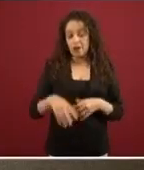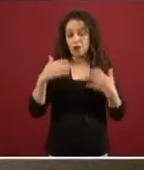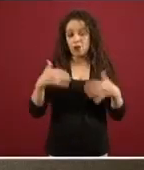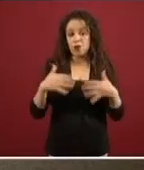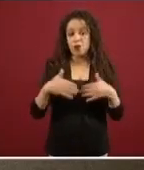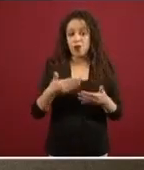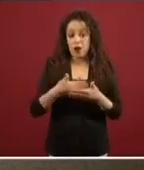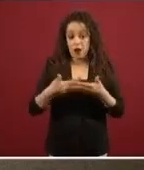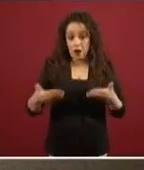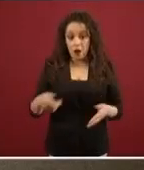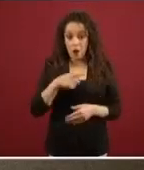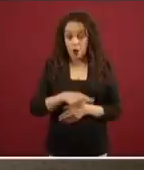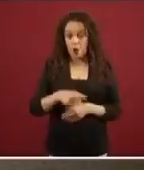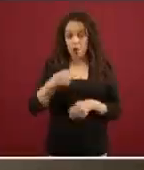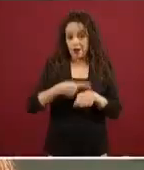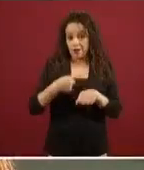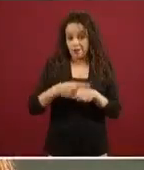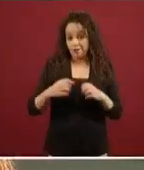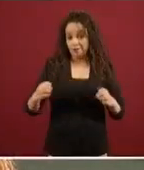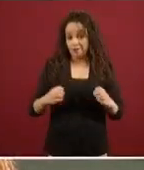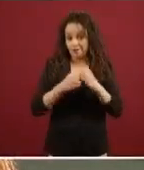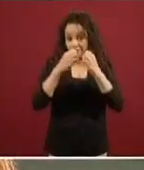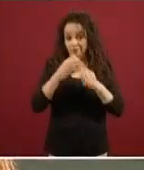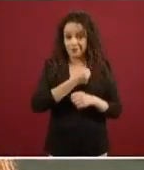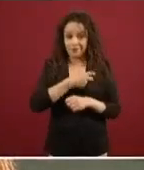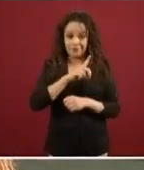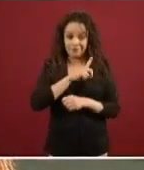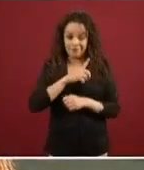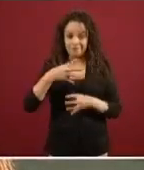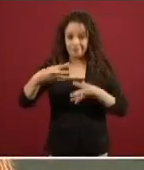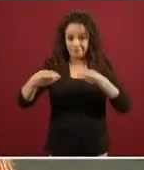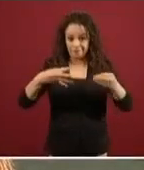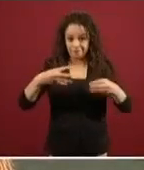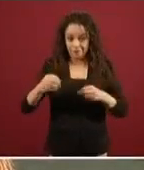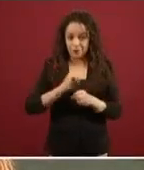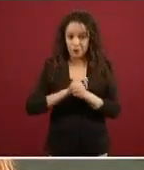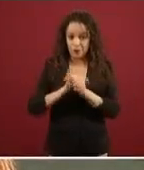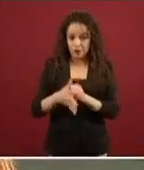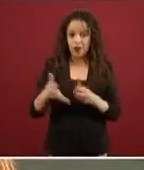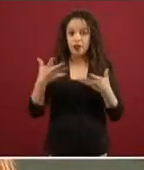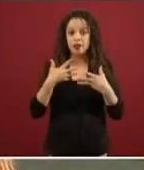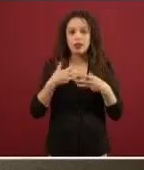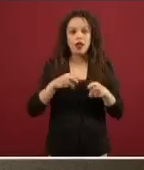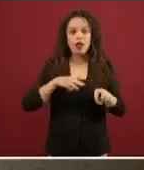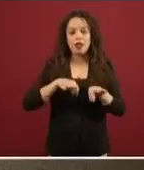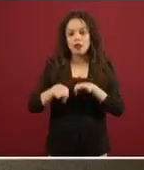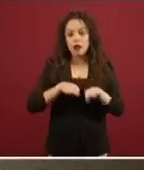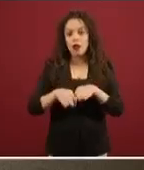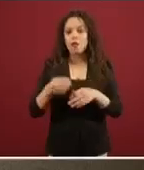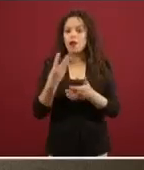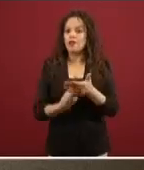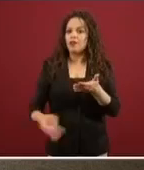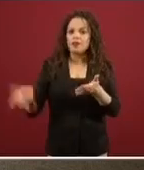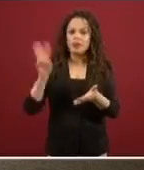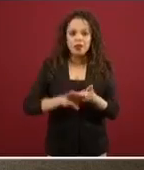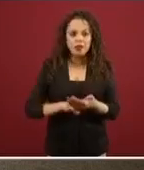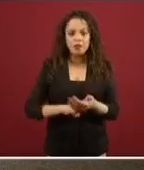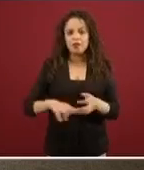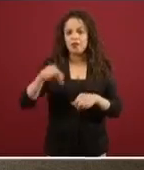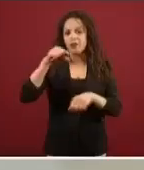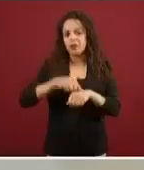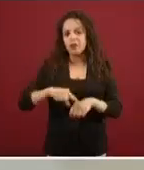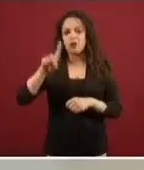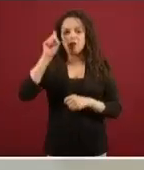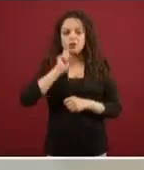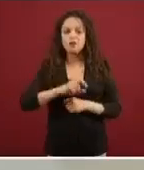activa. De hecho, aprovechar el espacio para generar un agradecimiento a toda esta comunidad, médicas, médicos, epidemiólogos que están dentro del